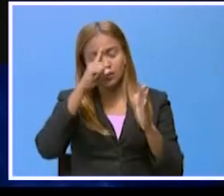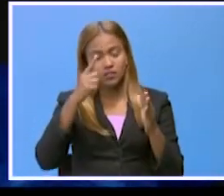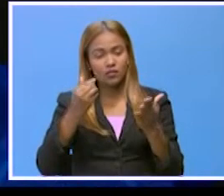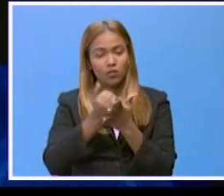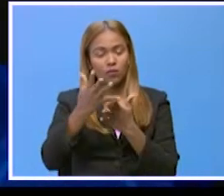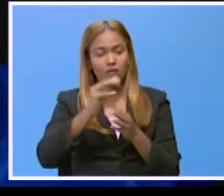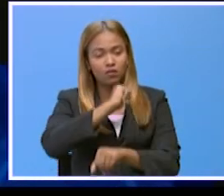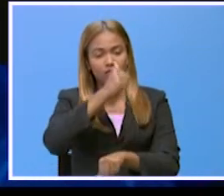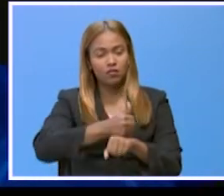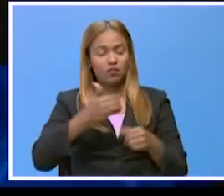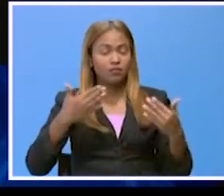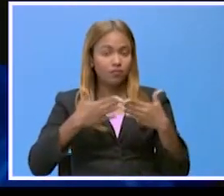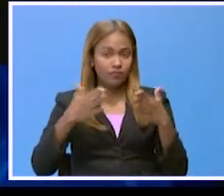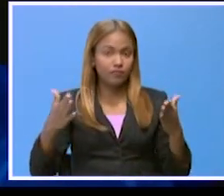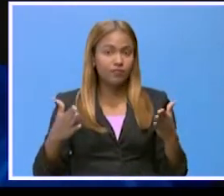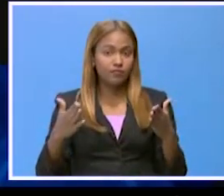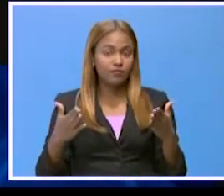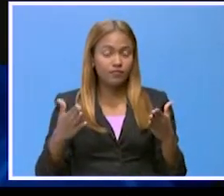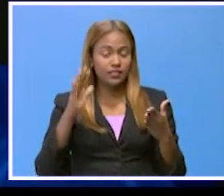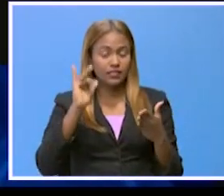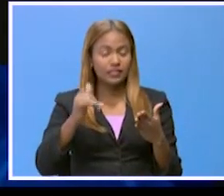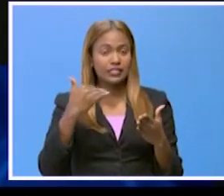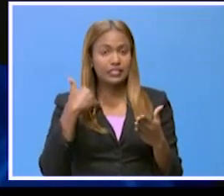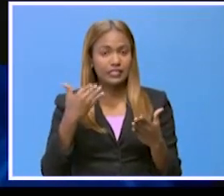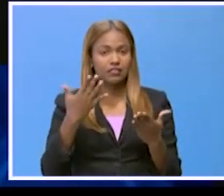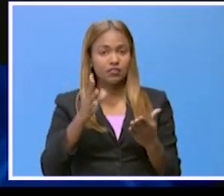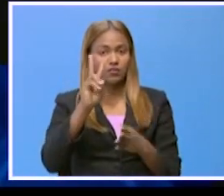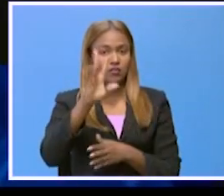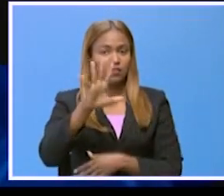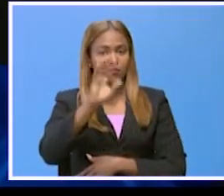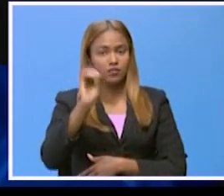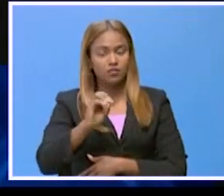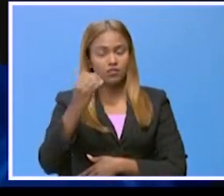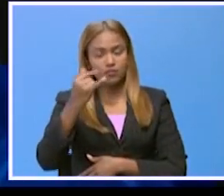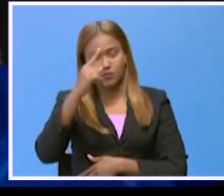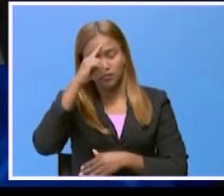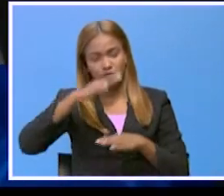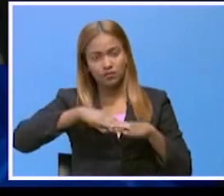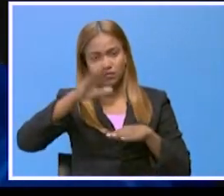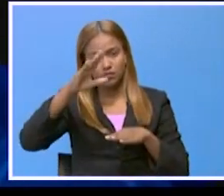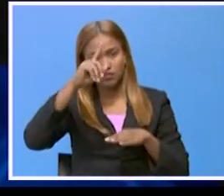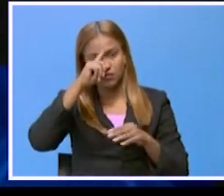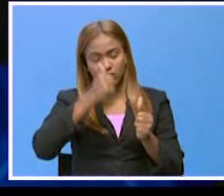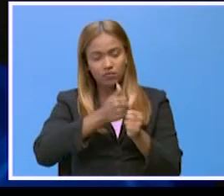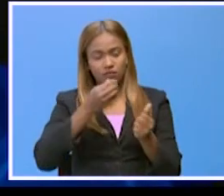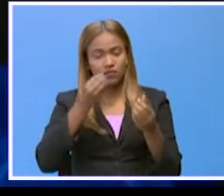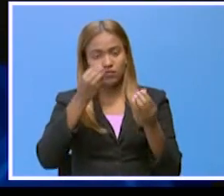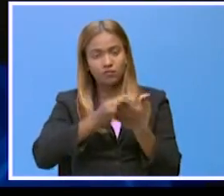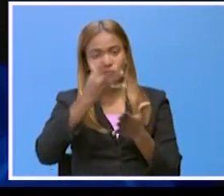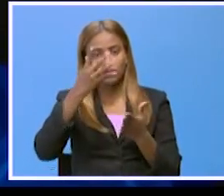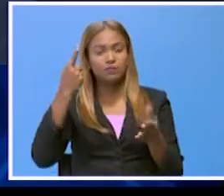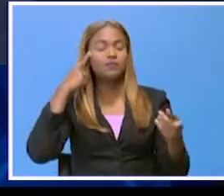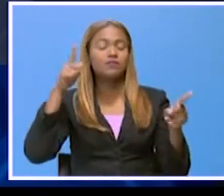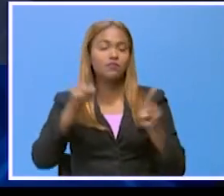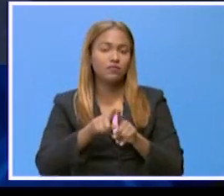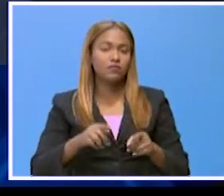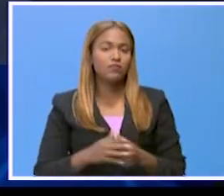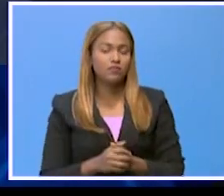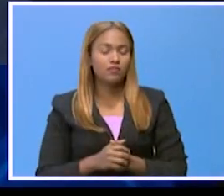contrataciones mientras que un 25 por encima del mundo completado